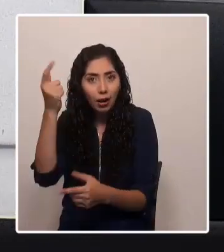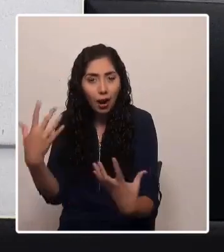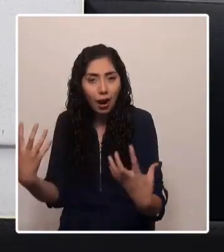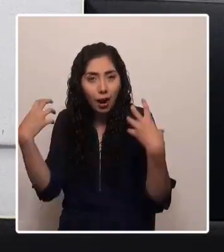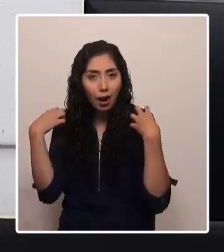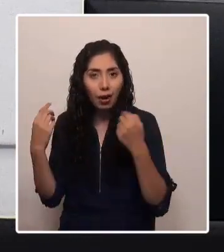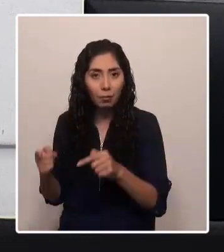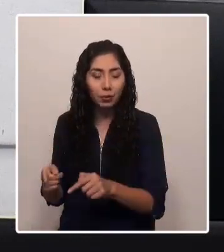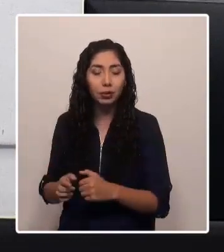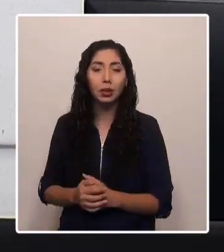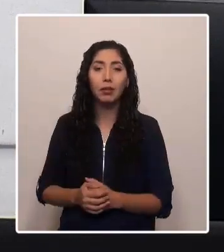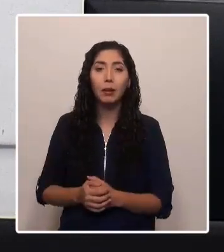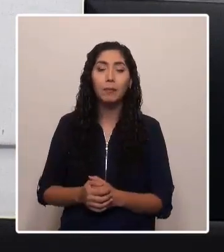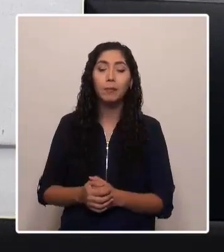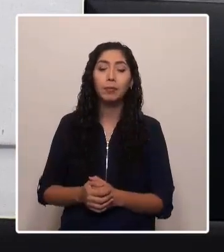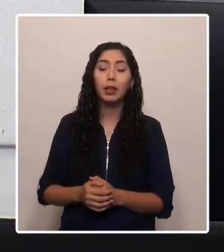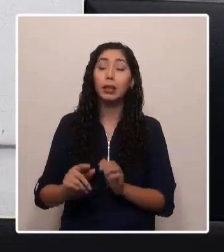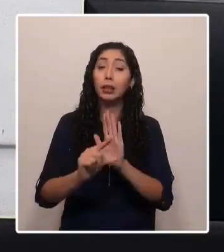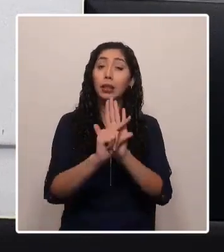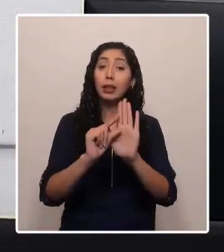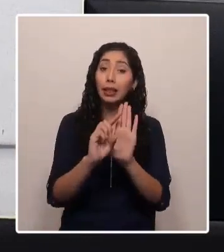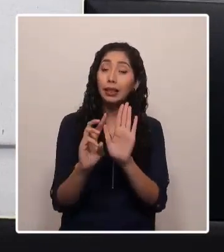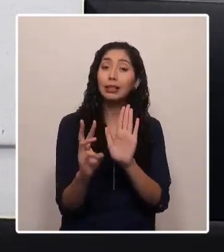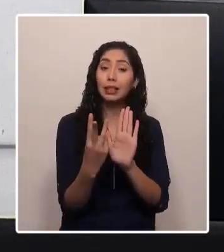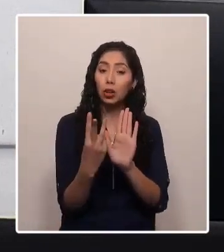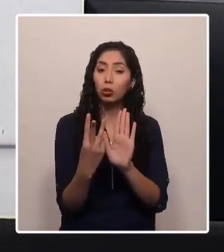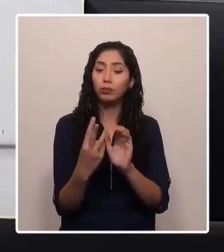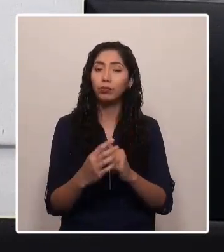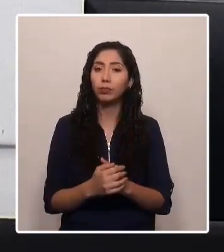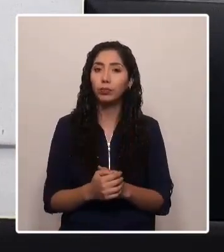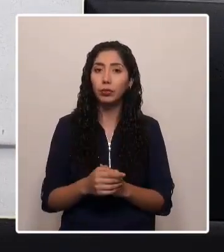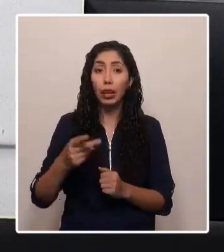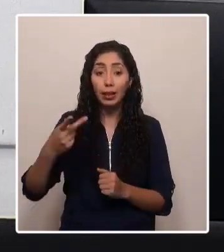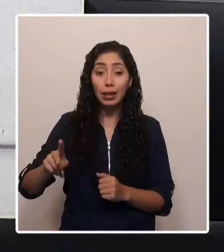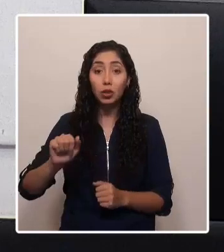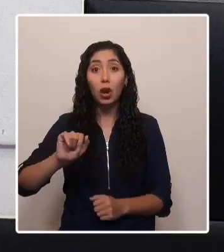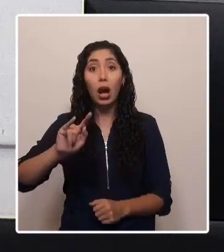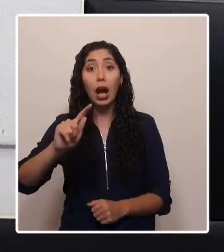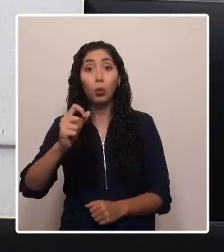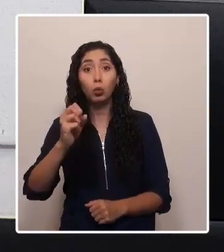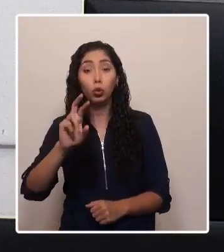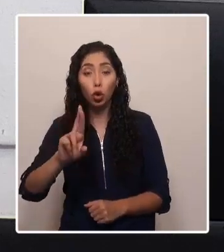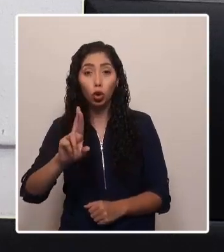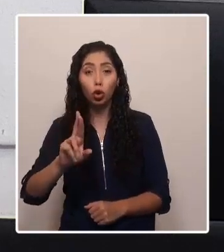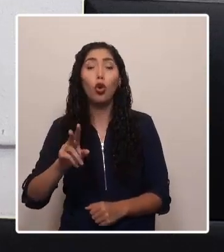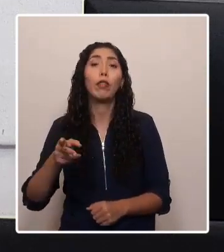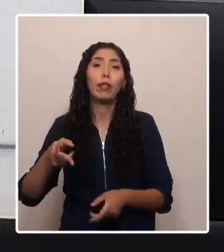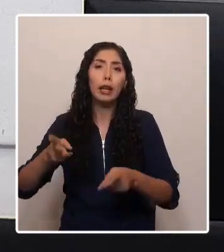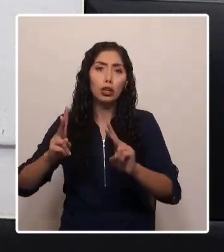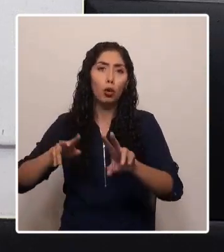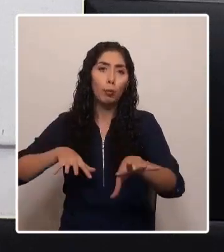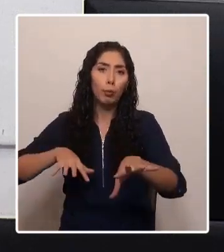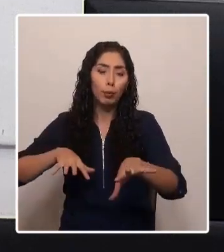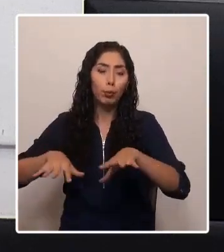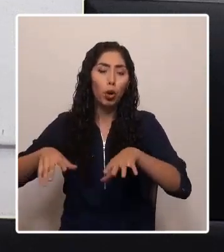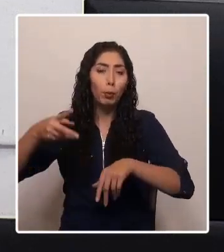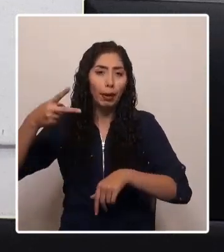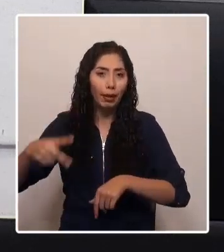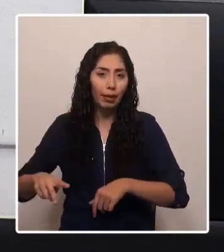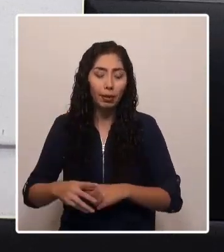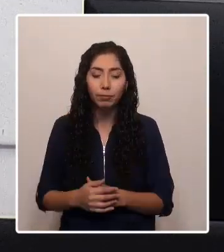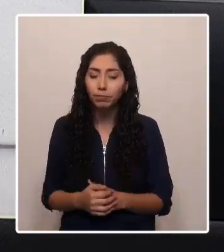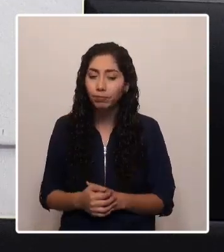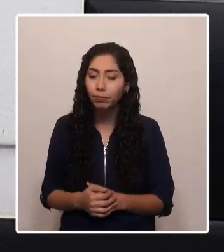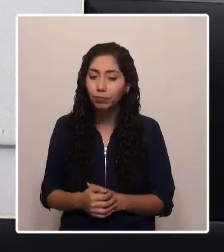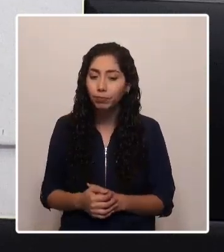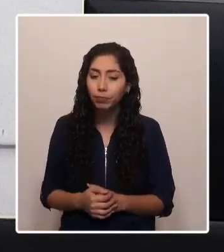tercero asimila de modo general al derecho de autor con derecho de propiedad. En definitiva, el artículo 6 recoge únicamente el interés de los